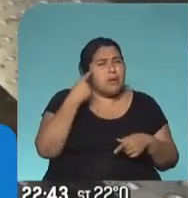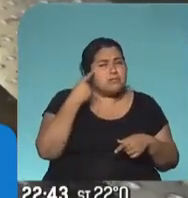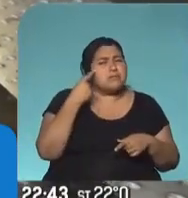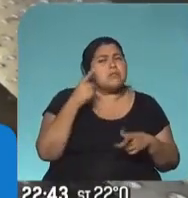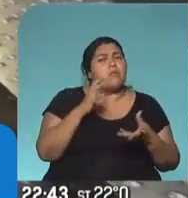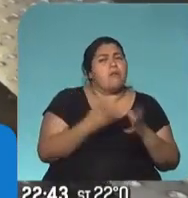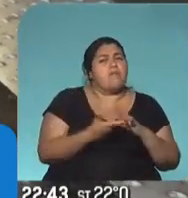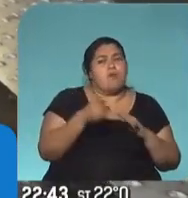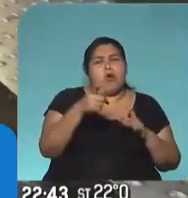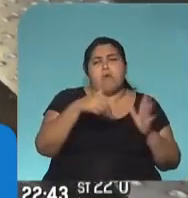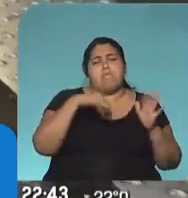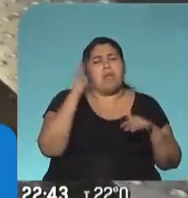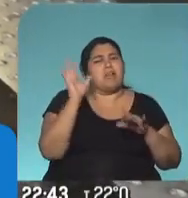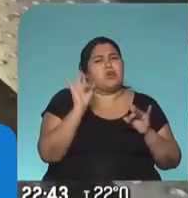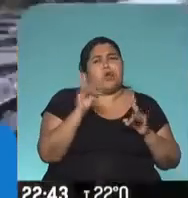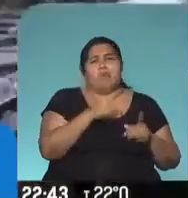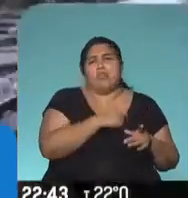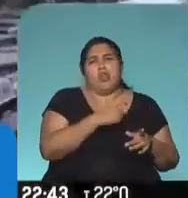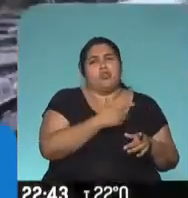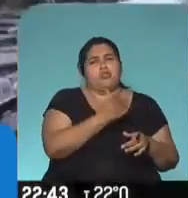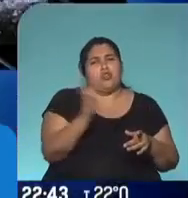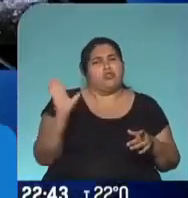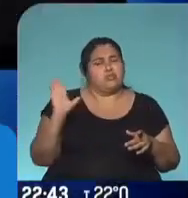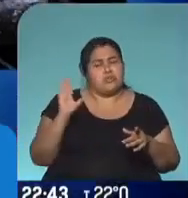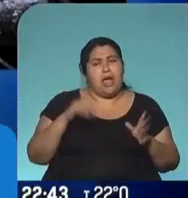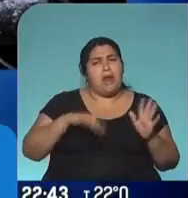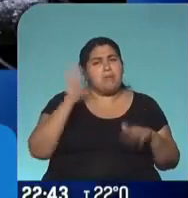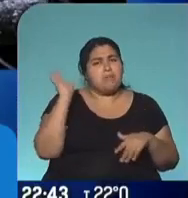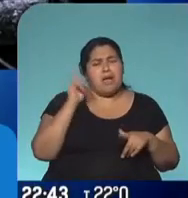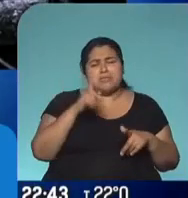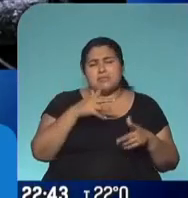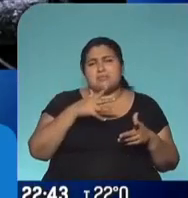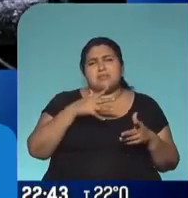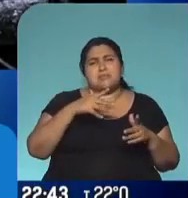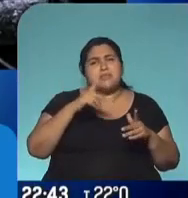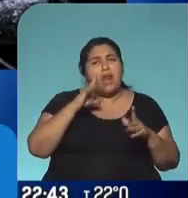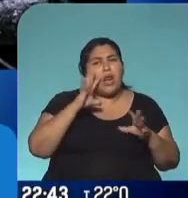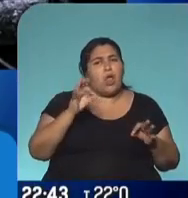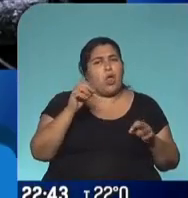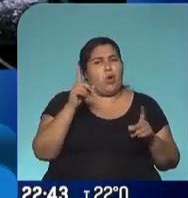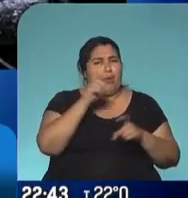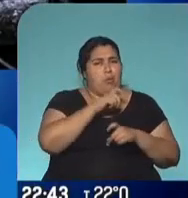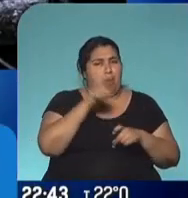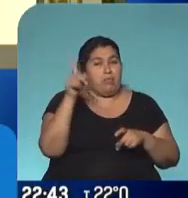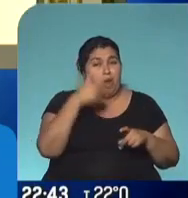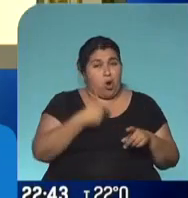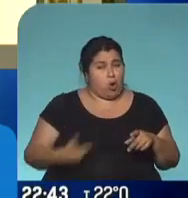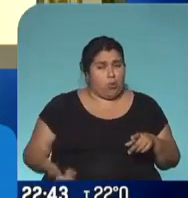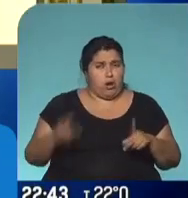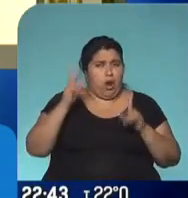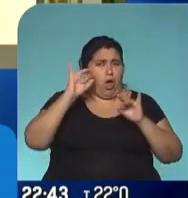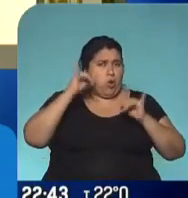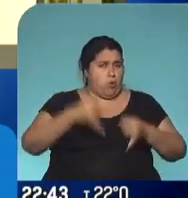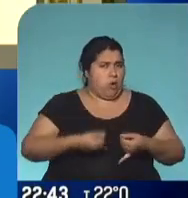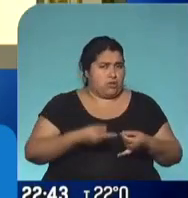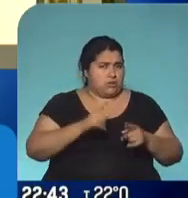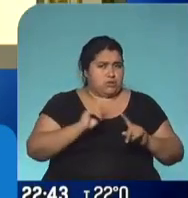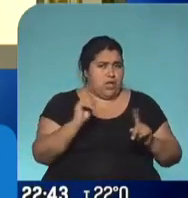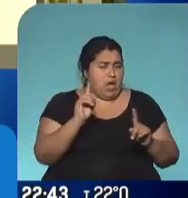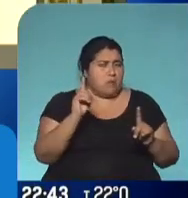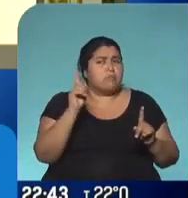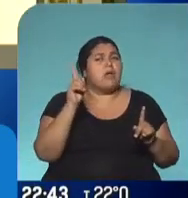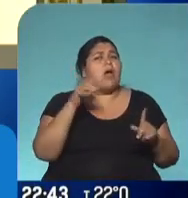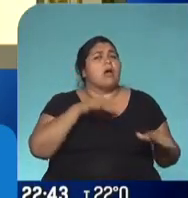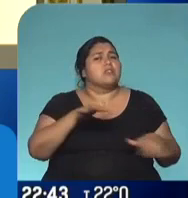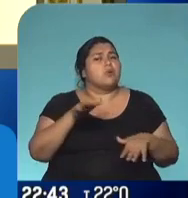un conflicto social de gran magnitud, y Emmanuel Macron y su gobierno no están dispuestos a soportar, después de